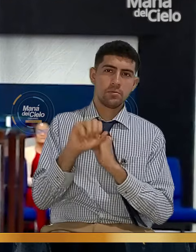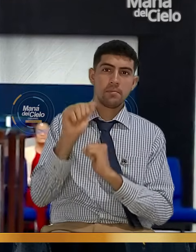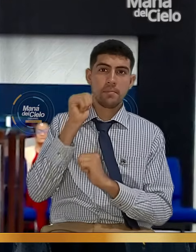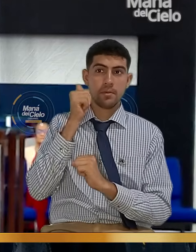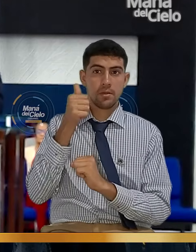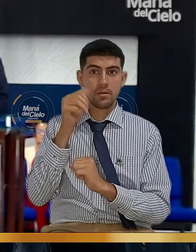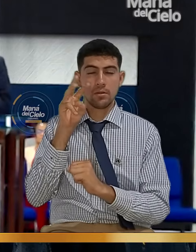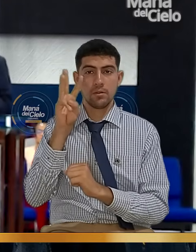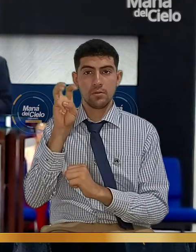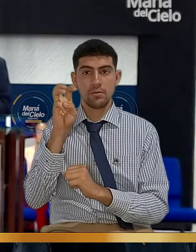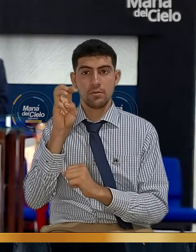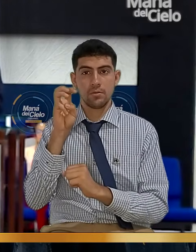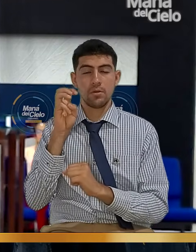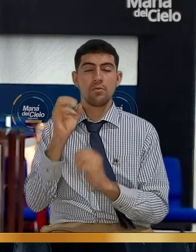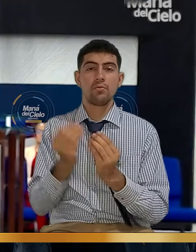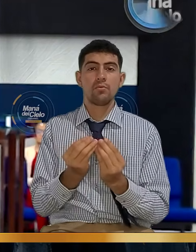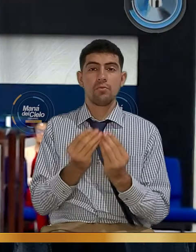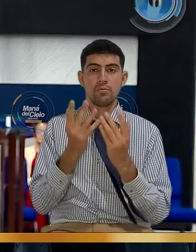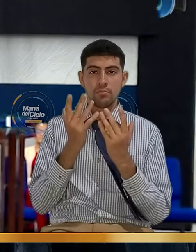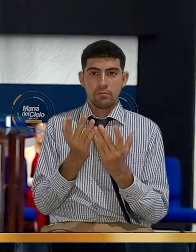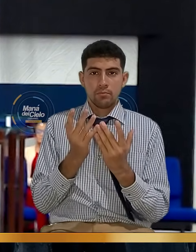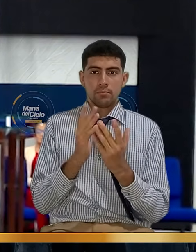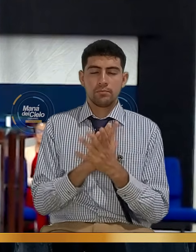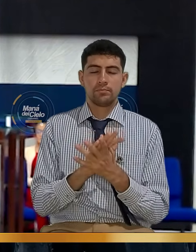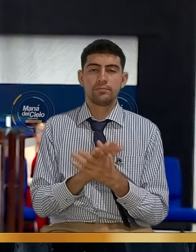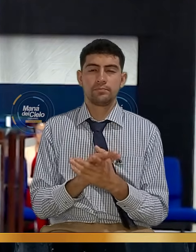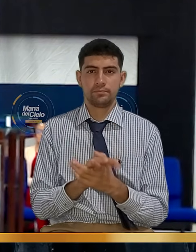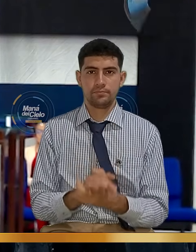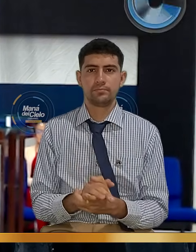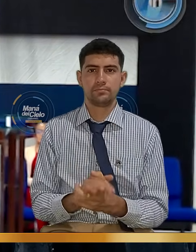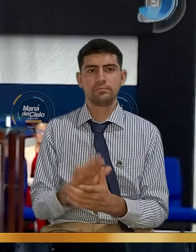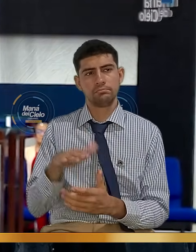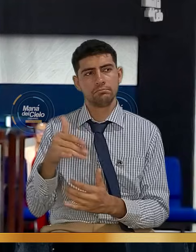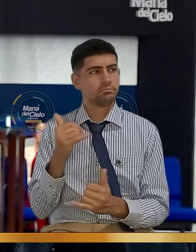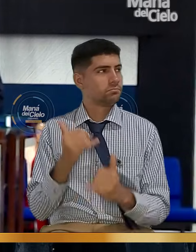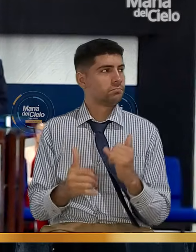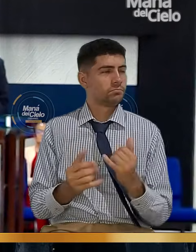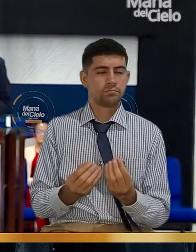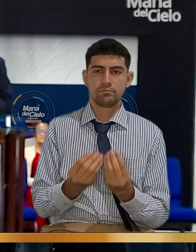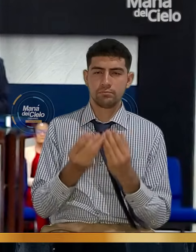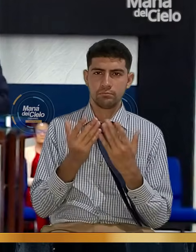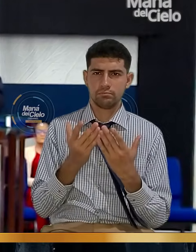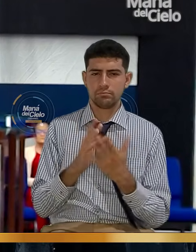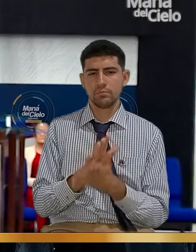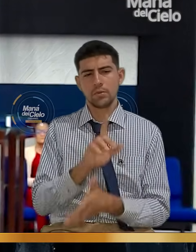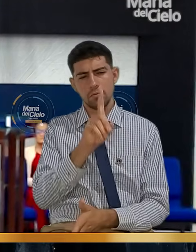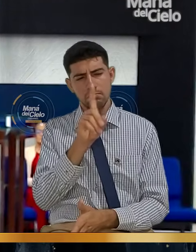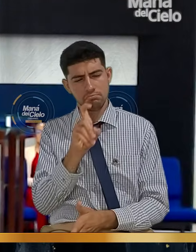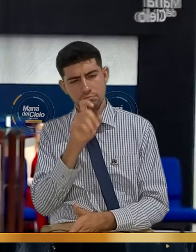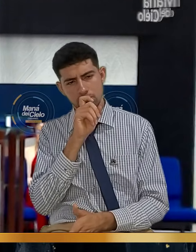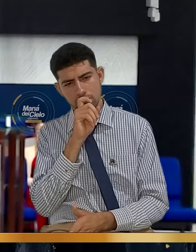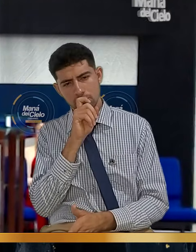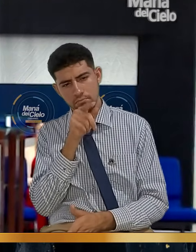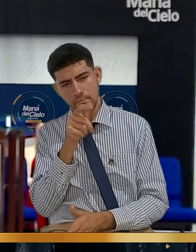noche, tipo 7 de la noche, o no, por ahí 8, porque mañana en la noche hay culto campal. Entonces, después de